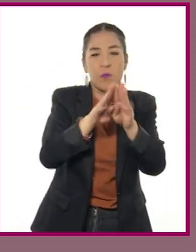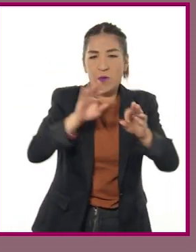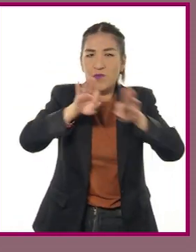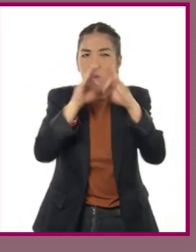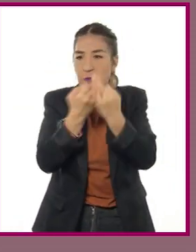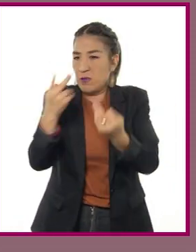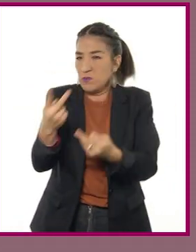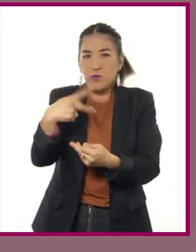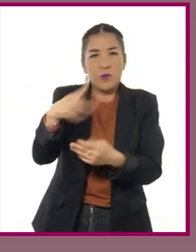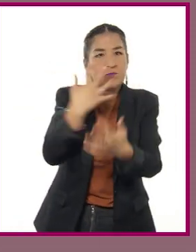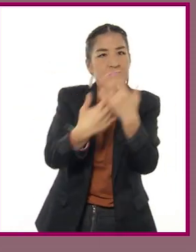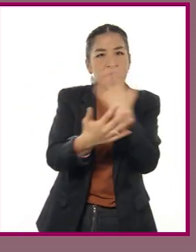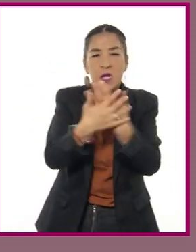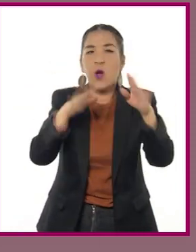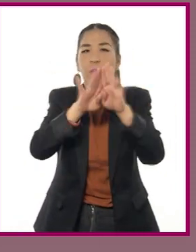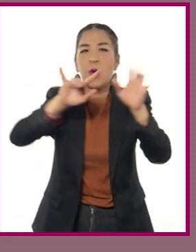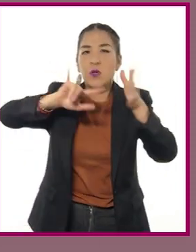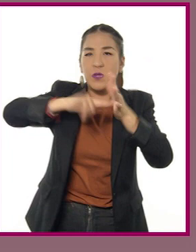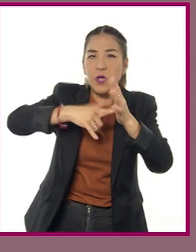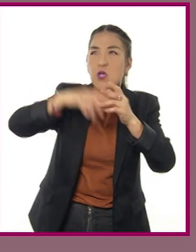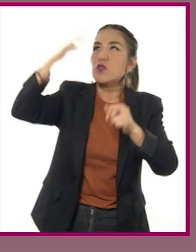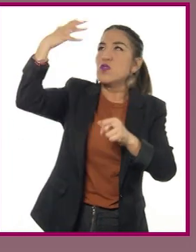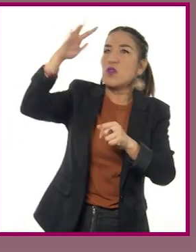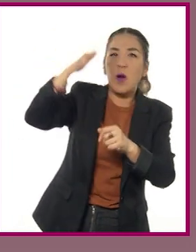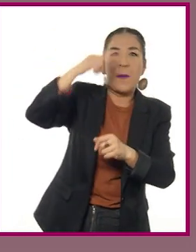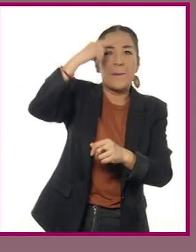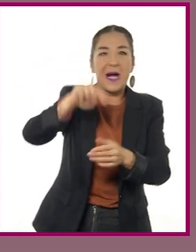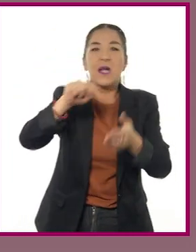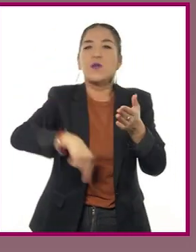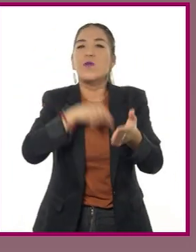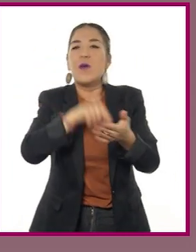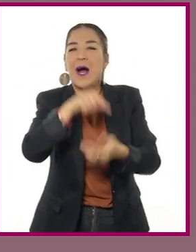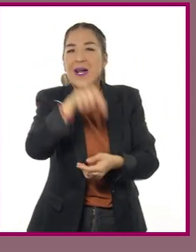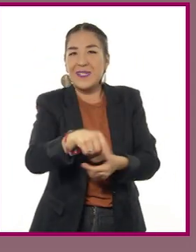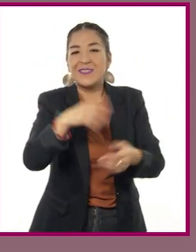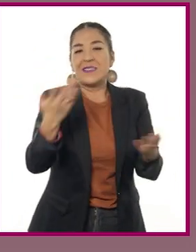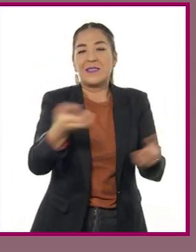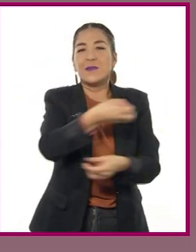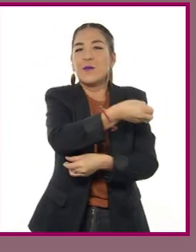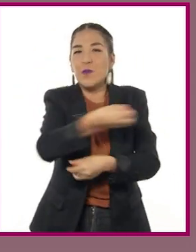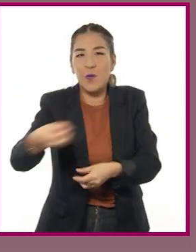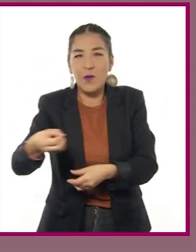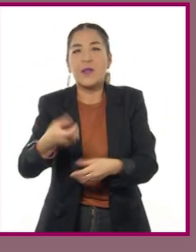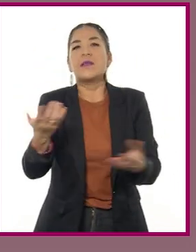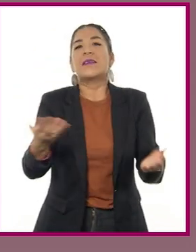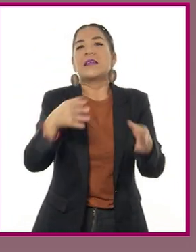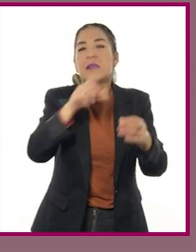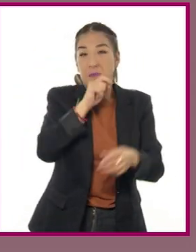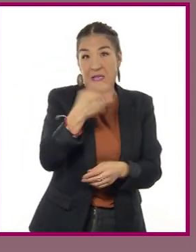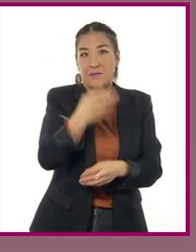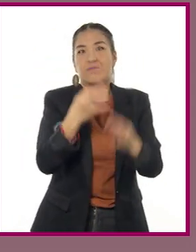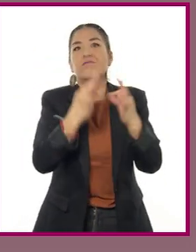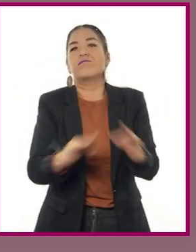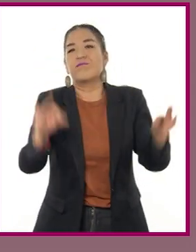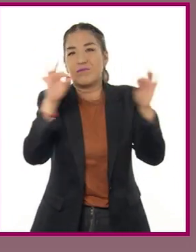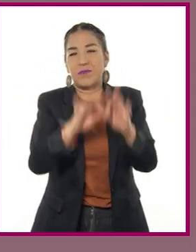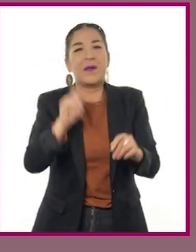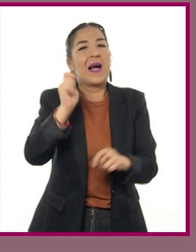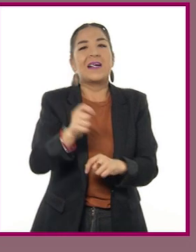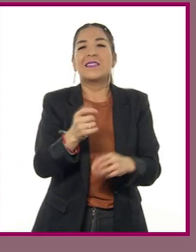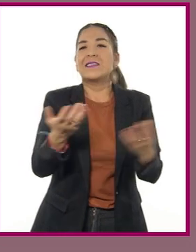instrumentos, construía relojes de sol para los conventos de su orden. Los relojes de sol eran importantísimos en esa etapa porque todavía